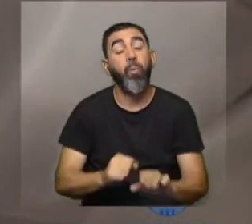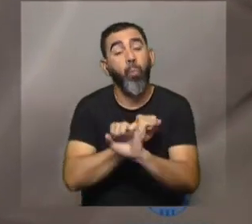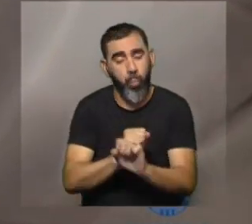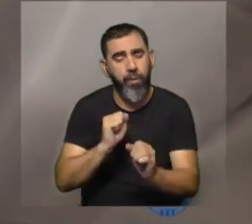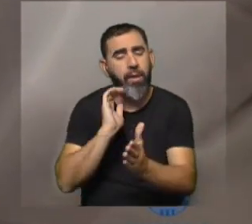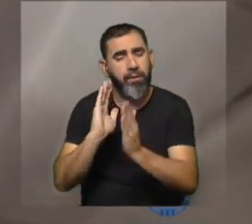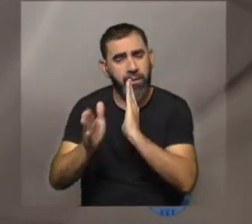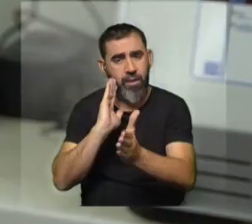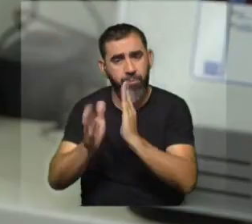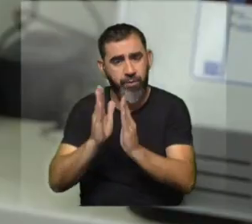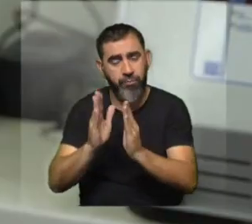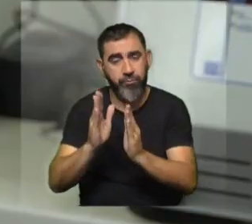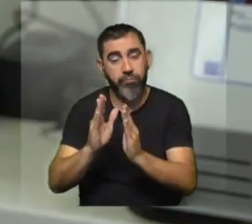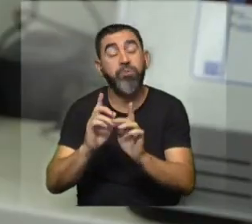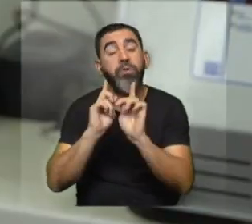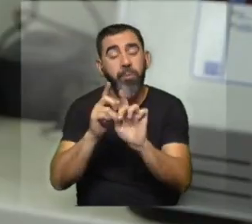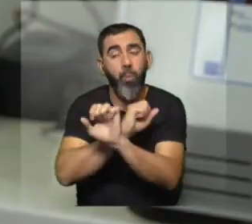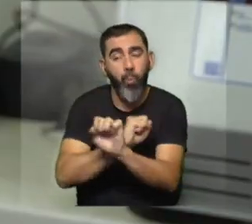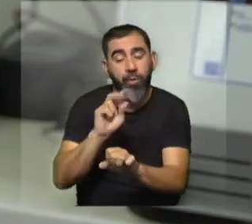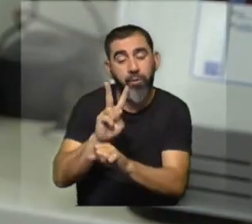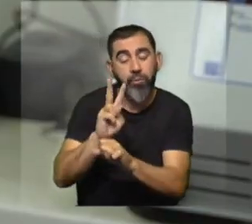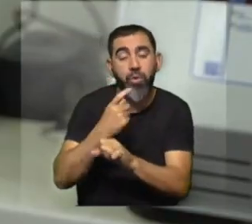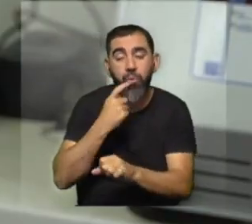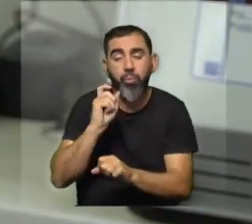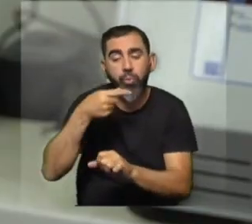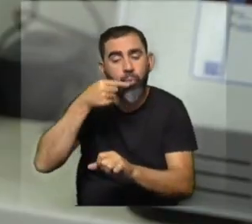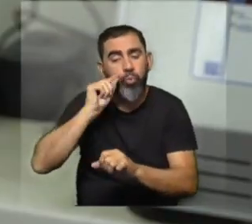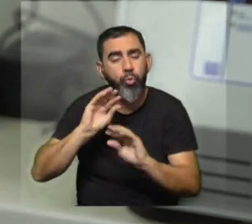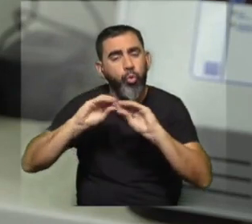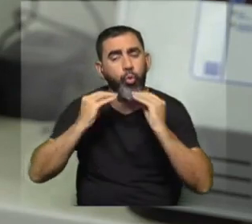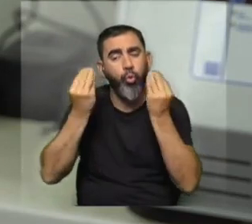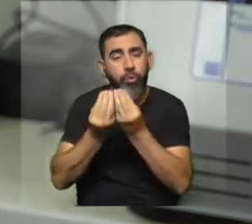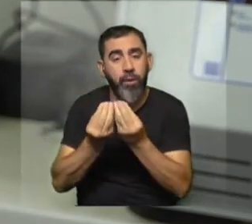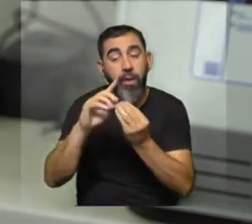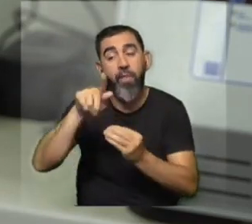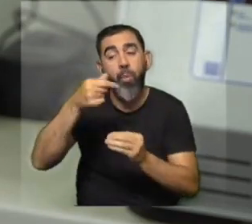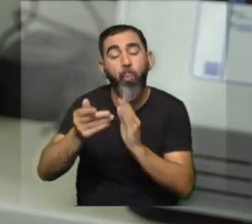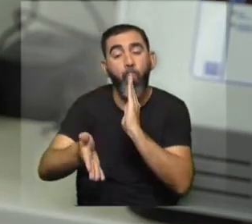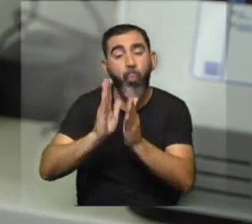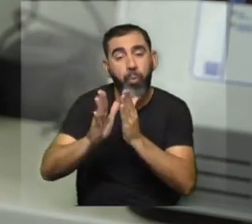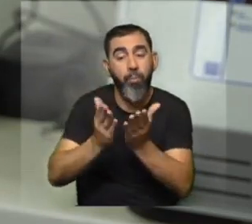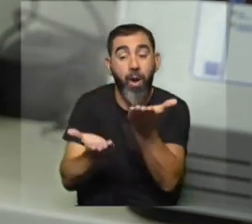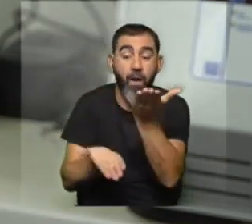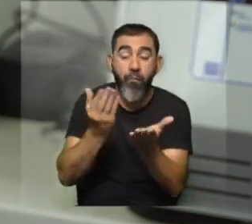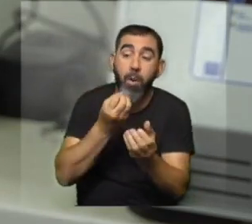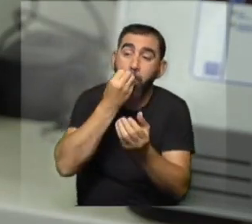tratada y nuevamente medido el flujo salival de ese paciente post-tratamiento para